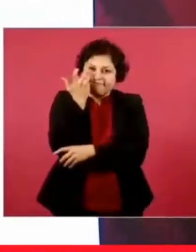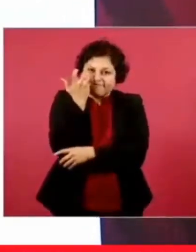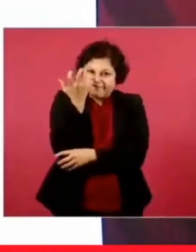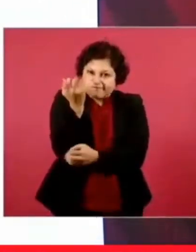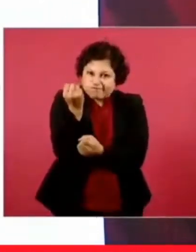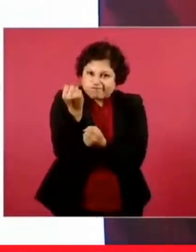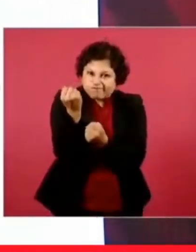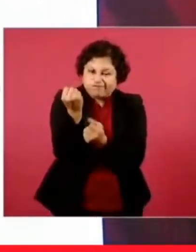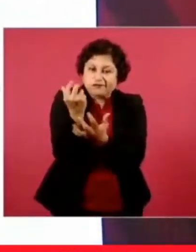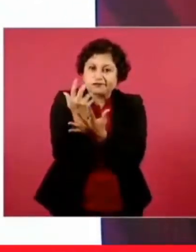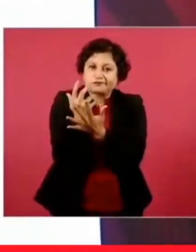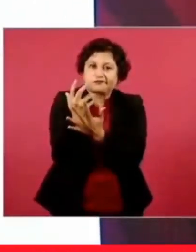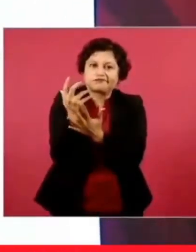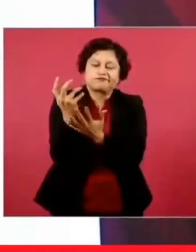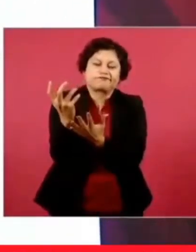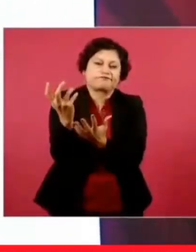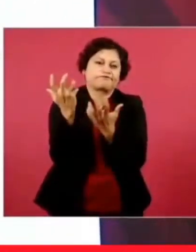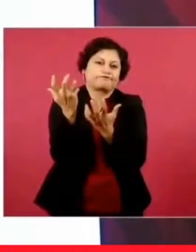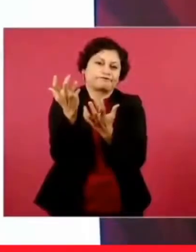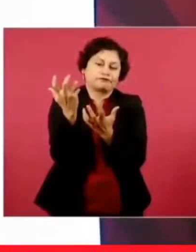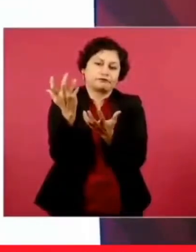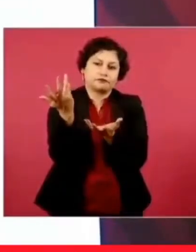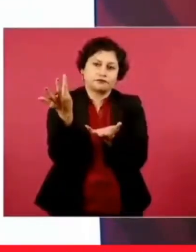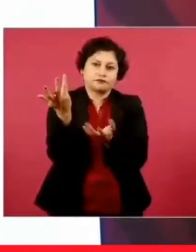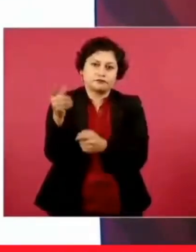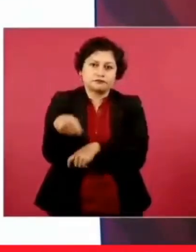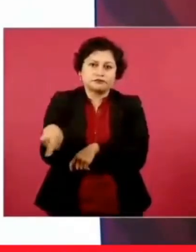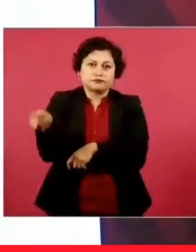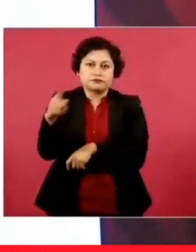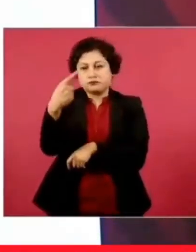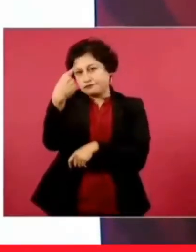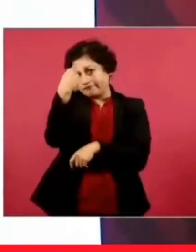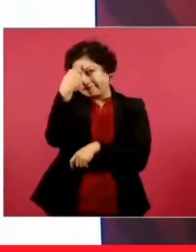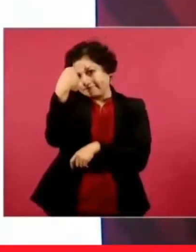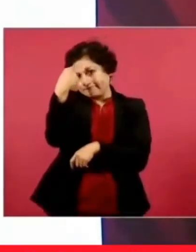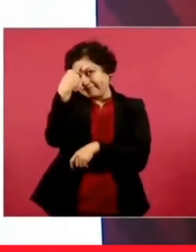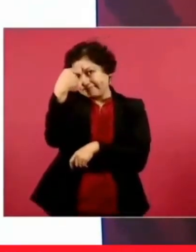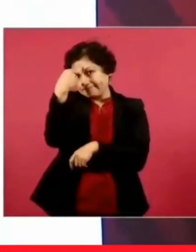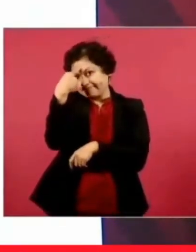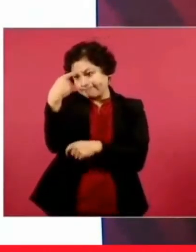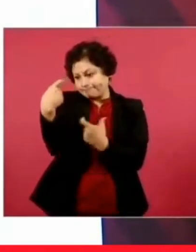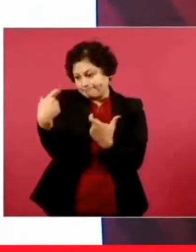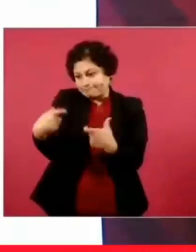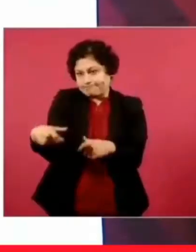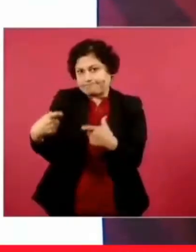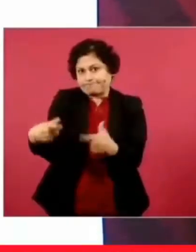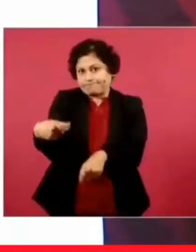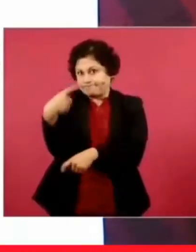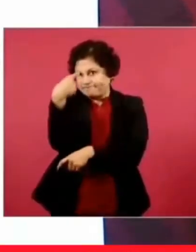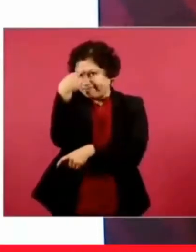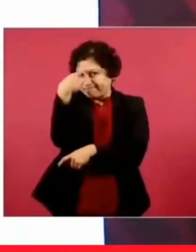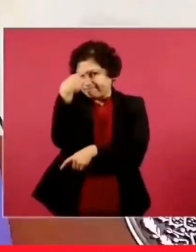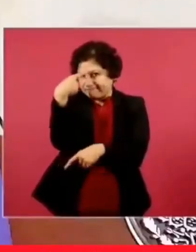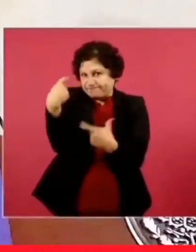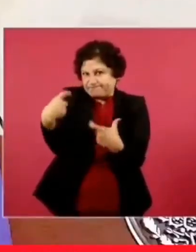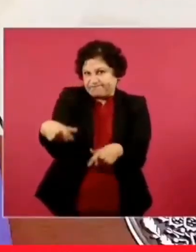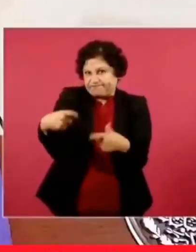que los vuelve loco el dinero. Su Dios es el dinero.